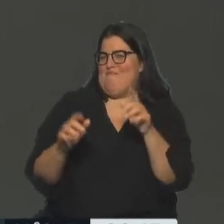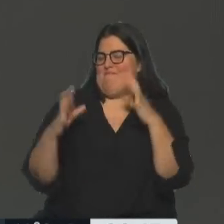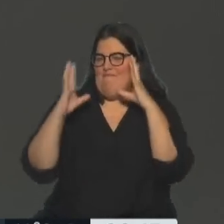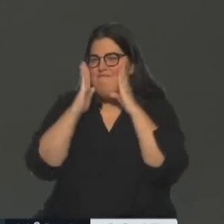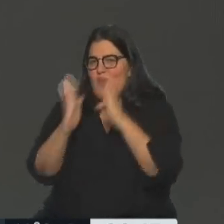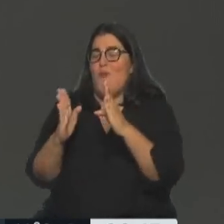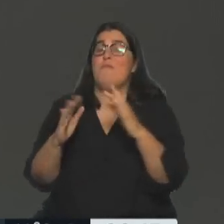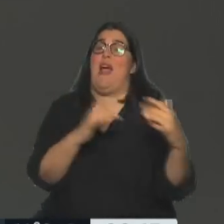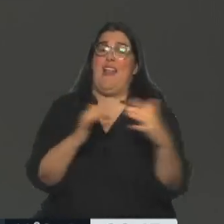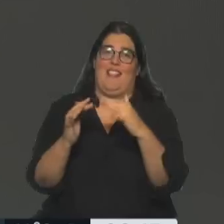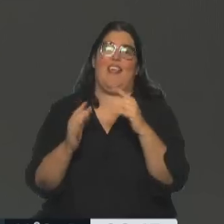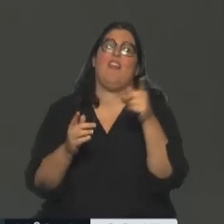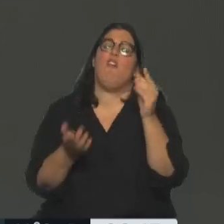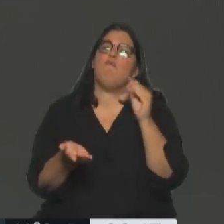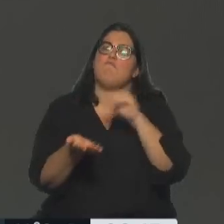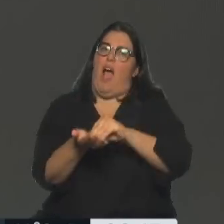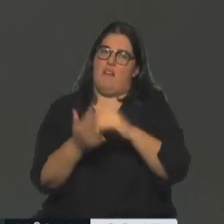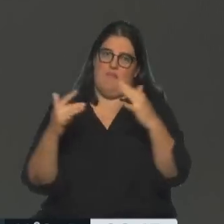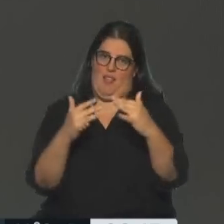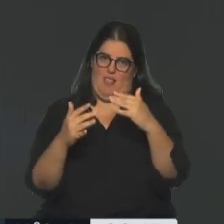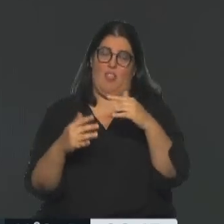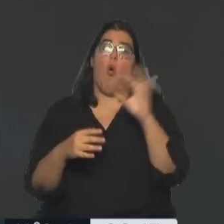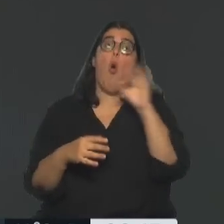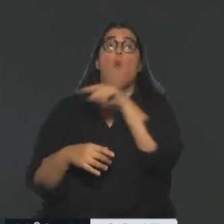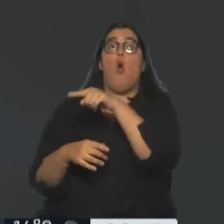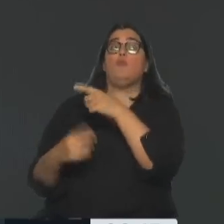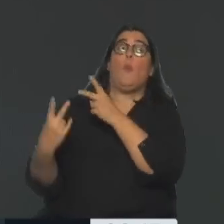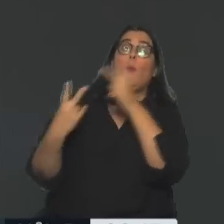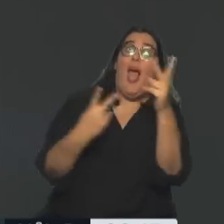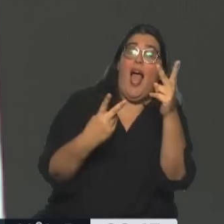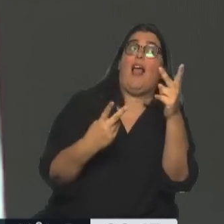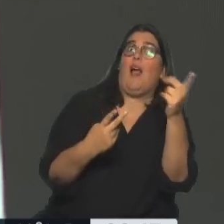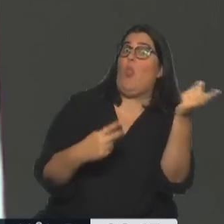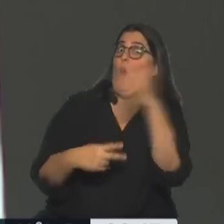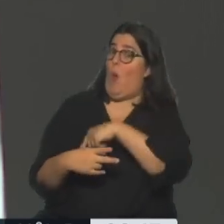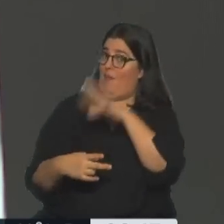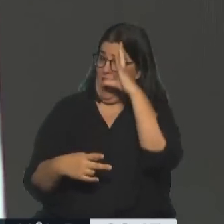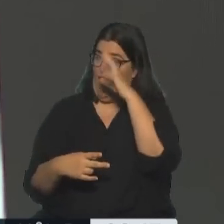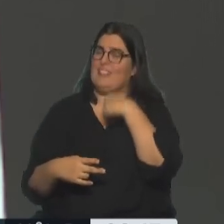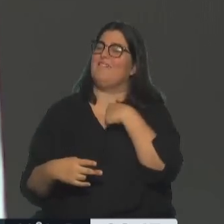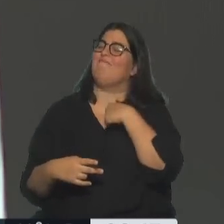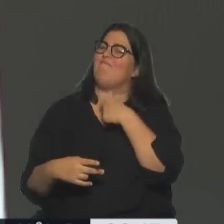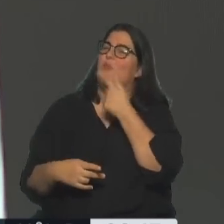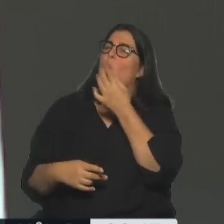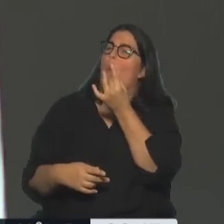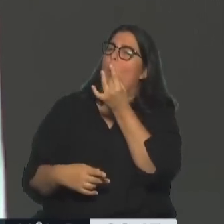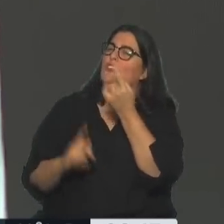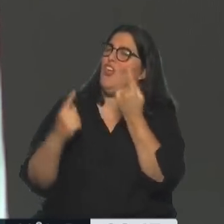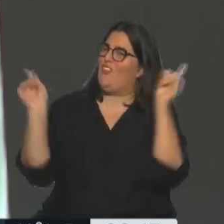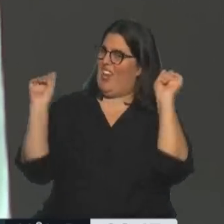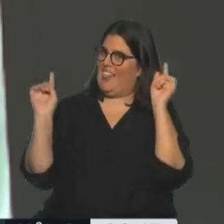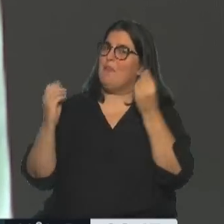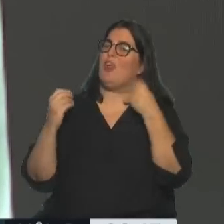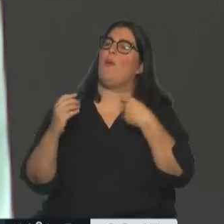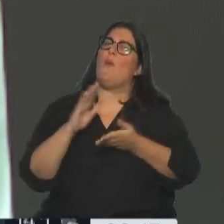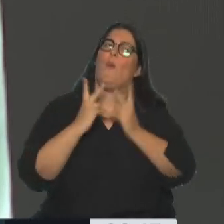Tiene dos partidos, un partido más por delante. Y si no, usted, acuérdese para la sí, semana que viene. A mí los gustos van a cambiar un poco porque voy a la provincia de San Juan, así que